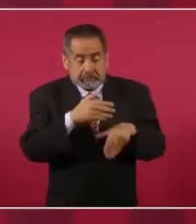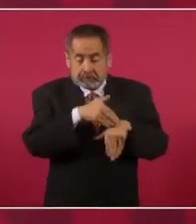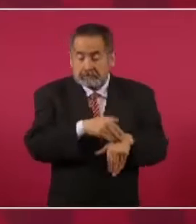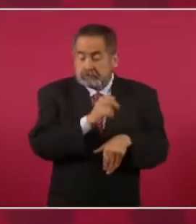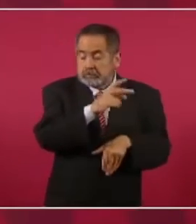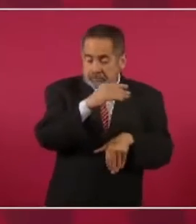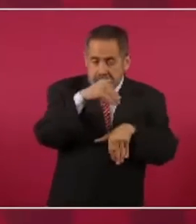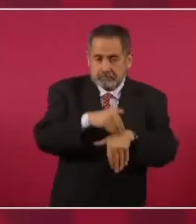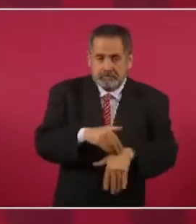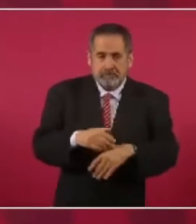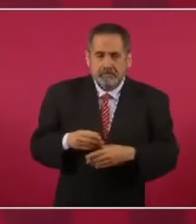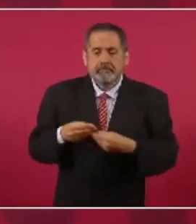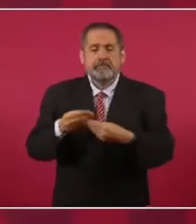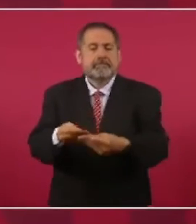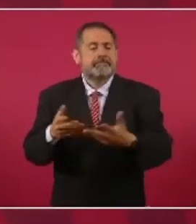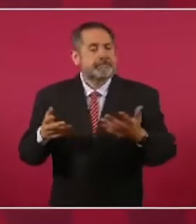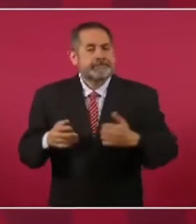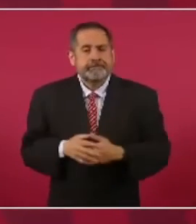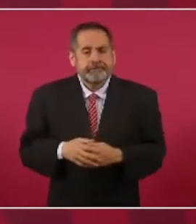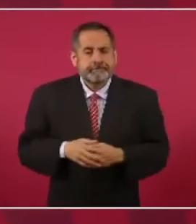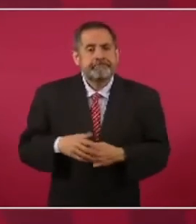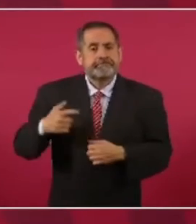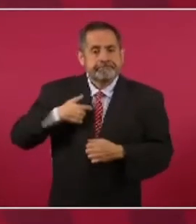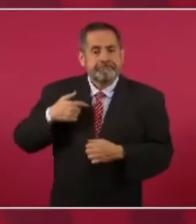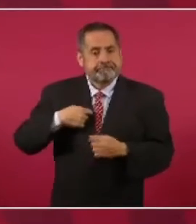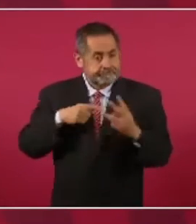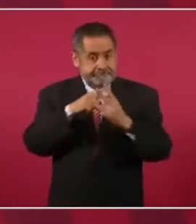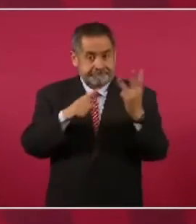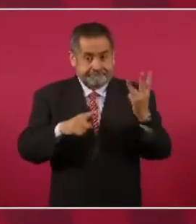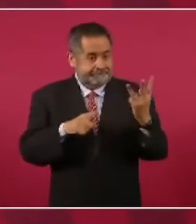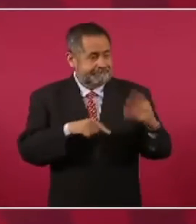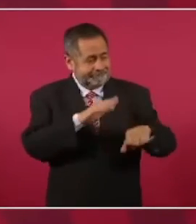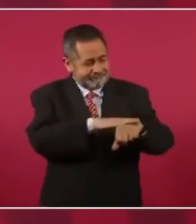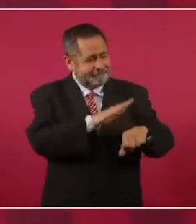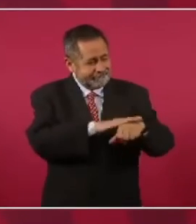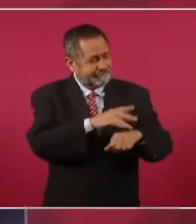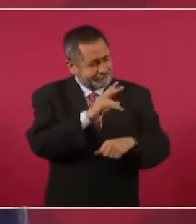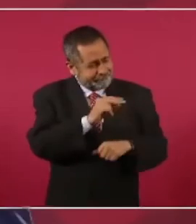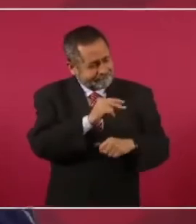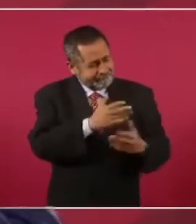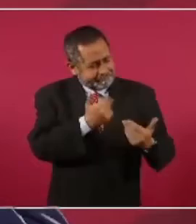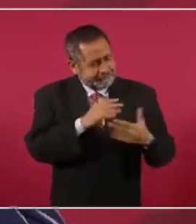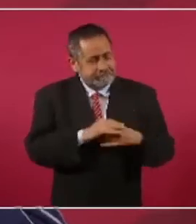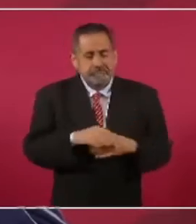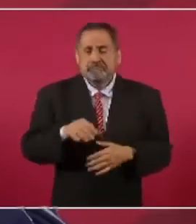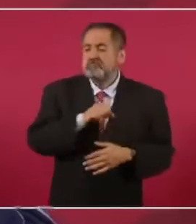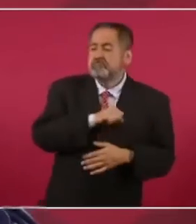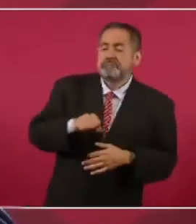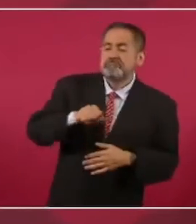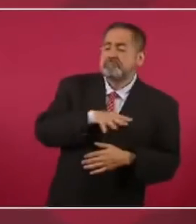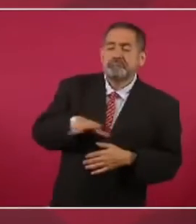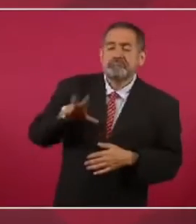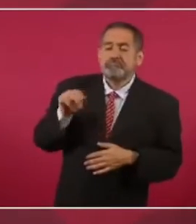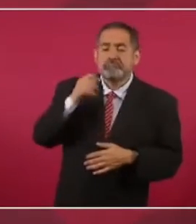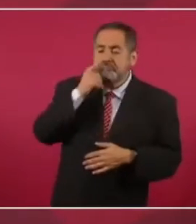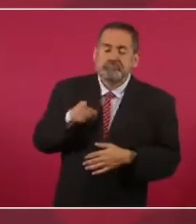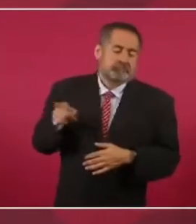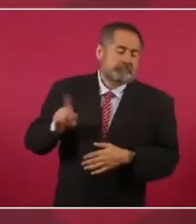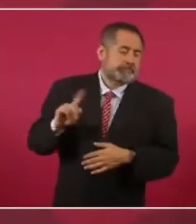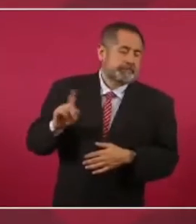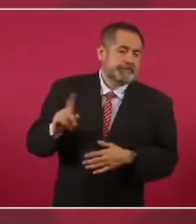Pues no quisieron estos personajes, porque ellos